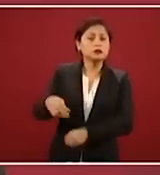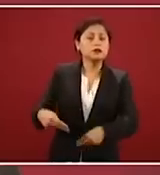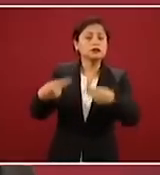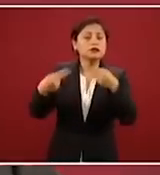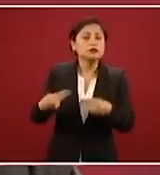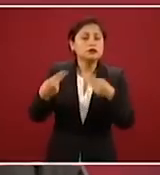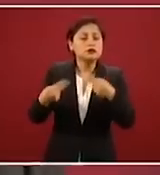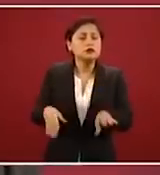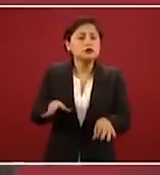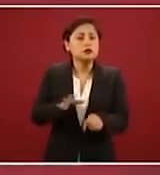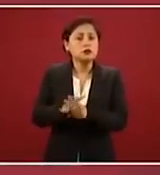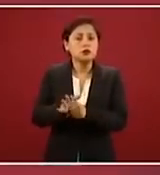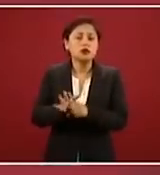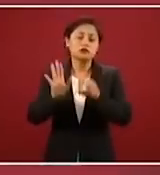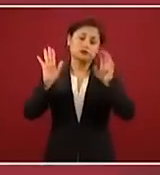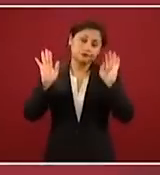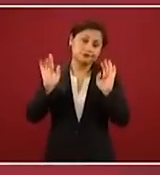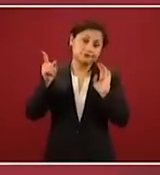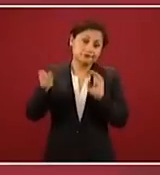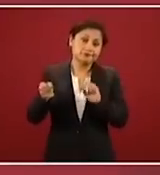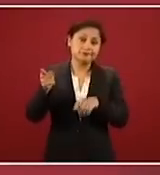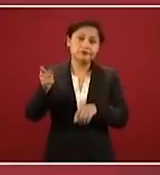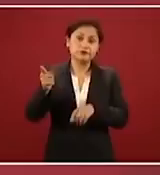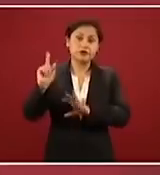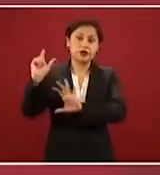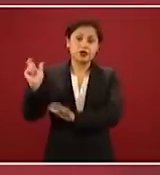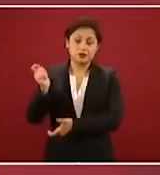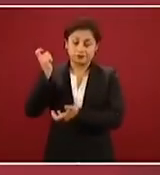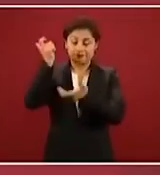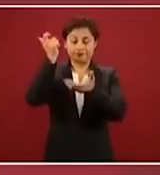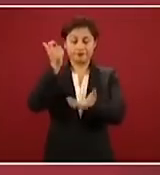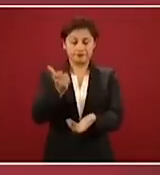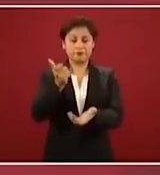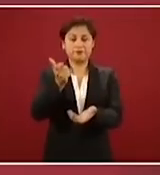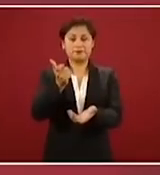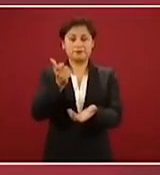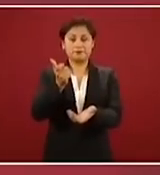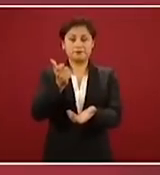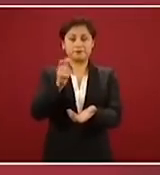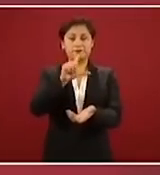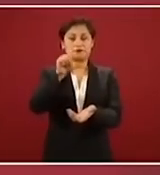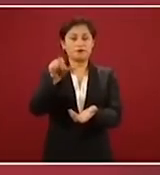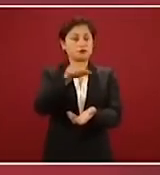que hay una inversión, se